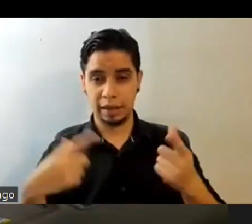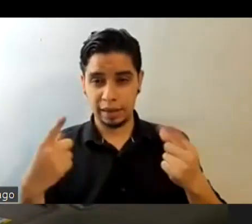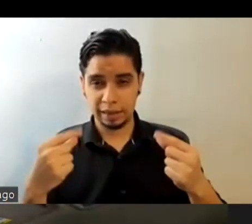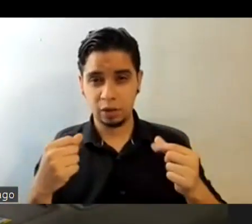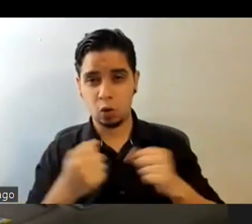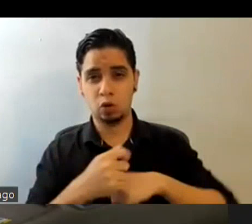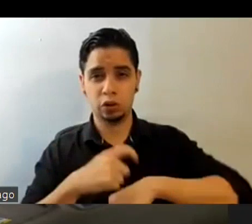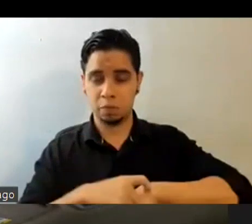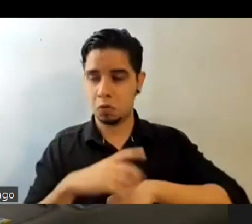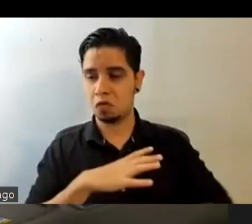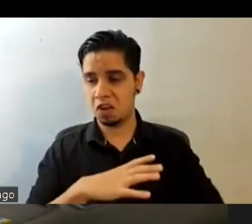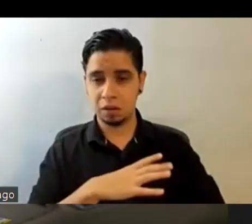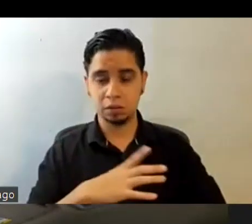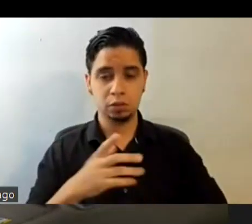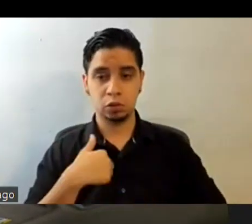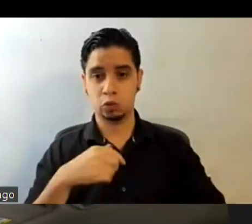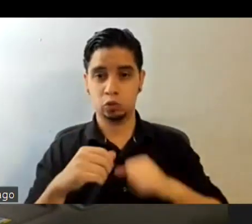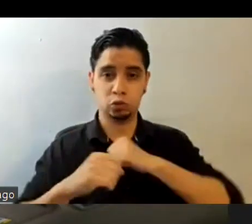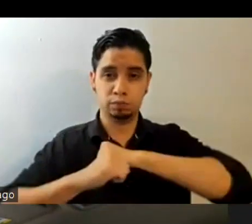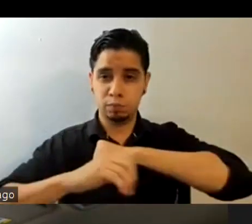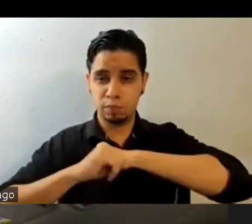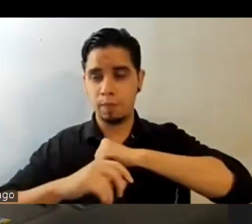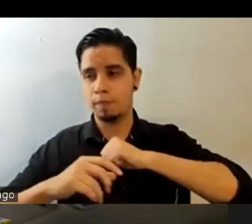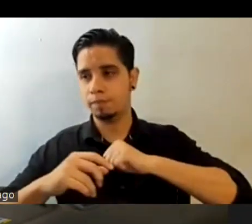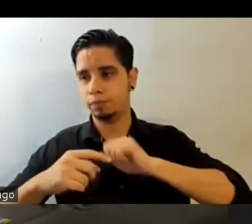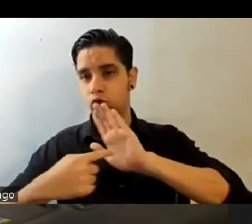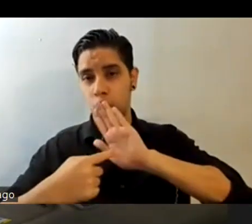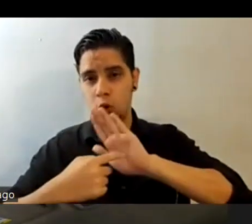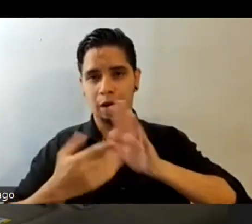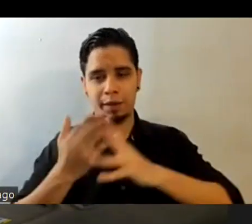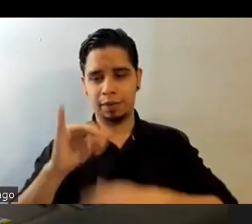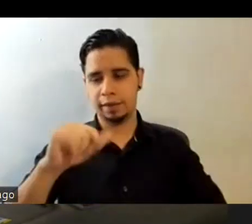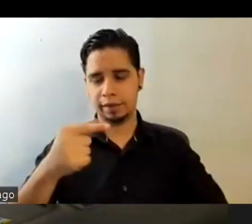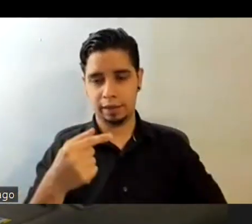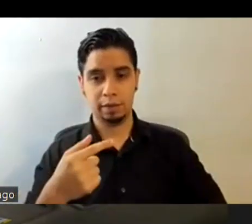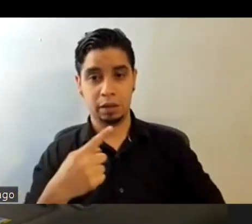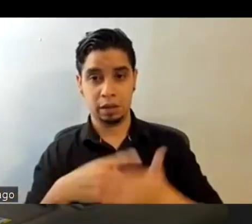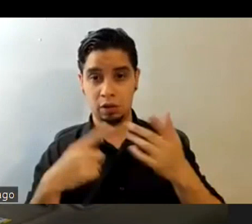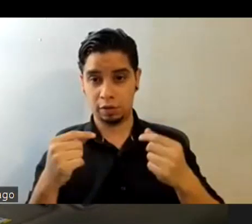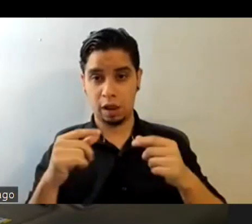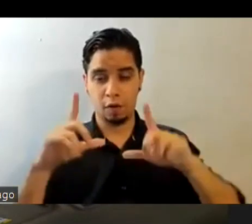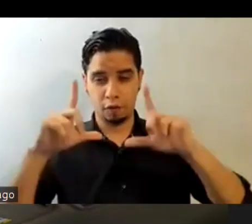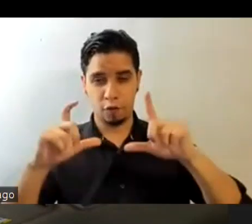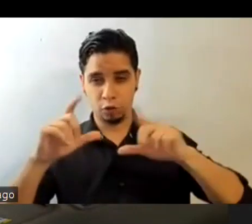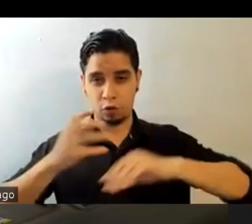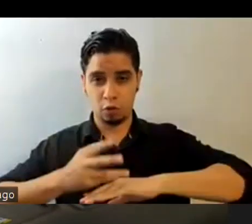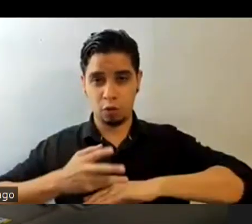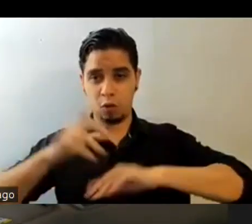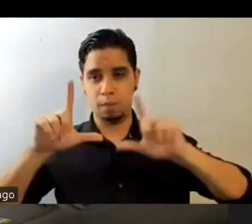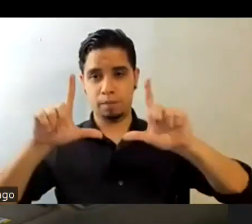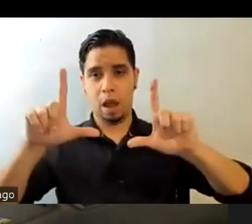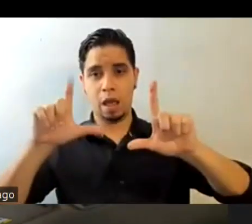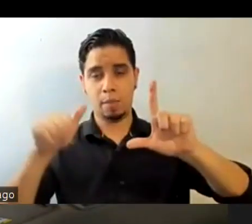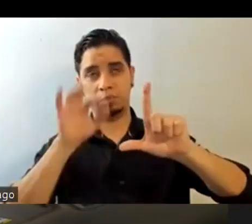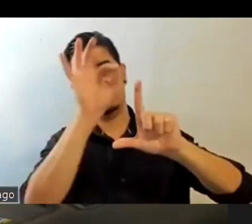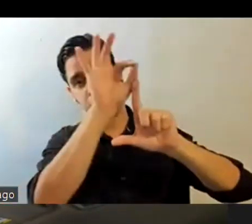me di cuenta de que lo que publicaba en Instagram con la foto, que yo escribía la foto, tomaba la foto y después me daba pie